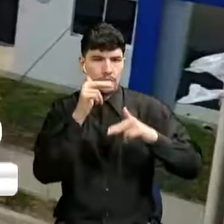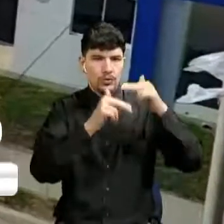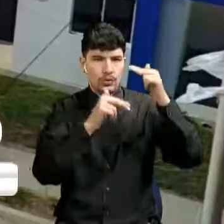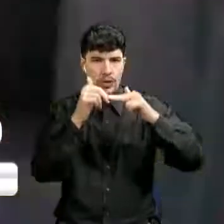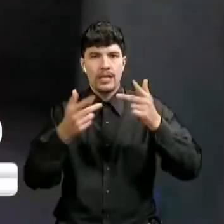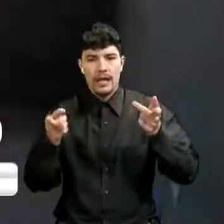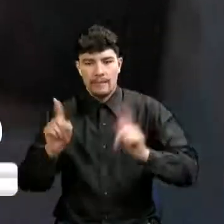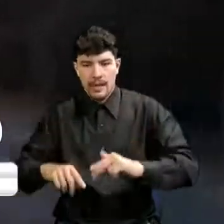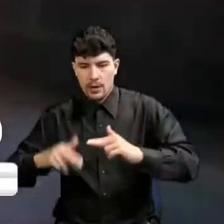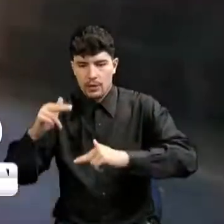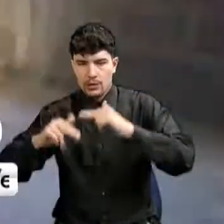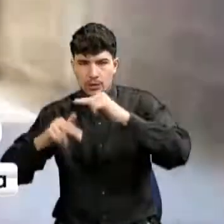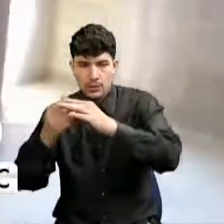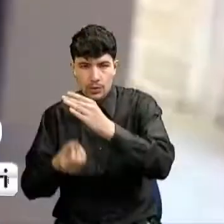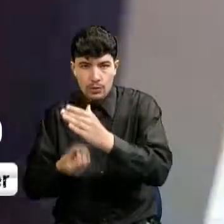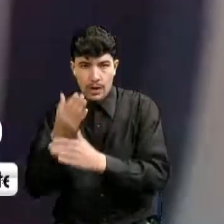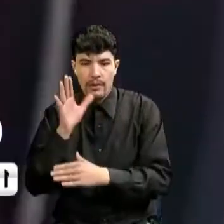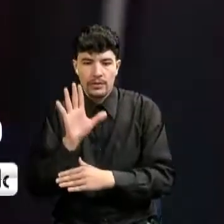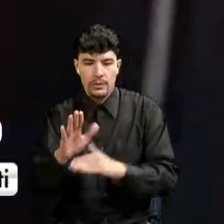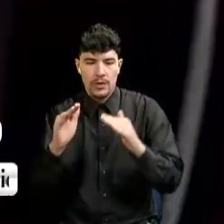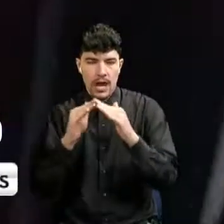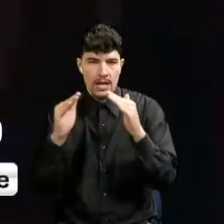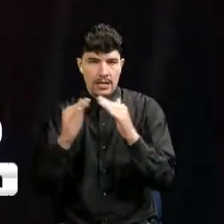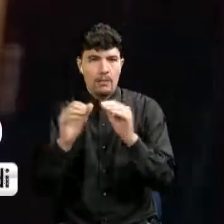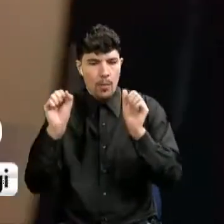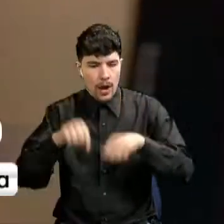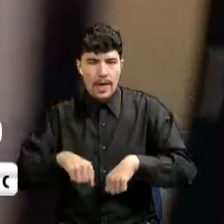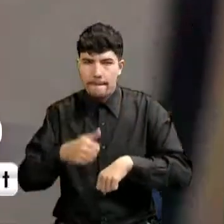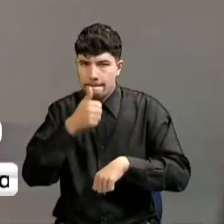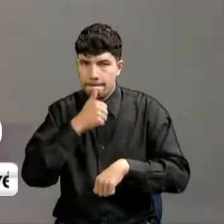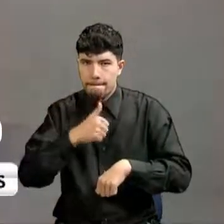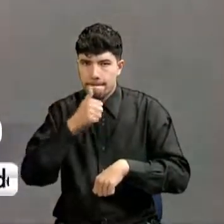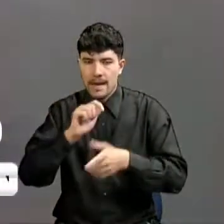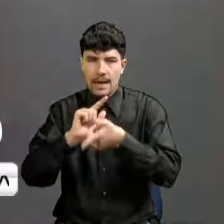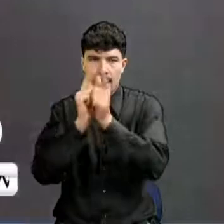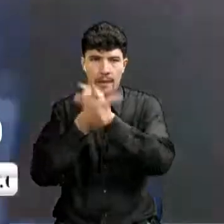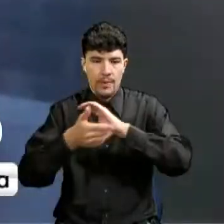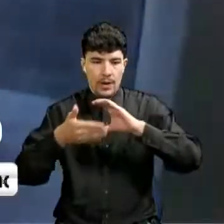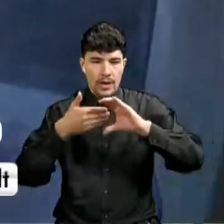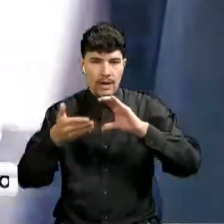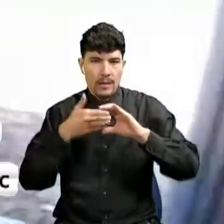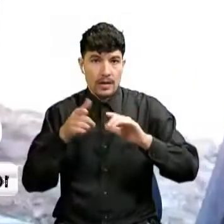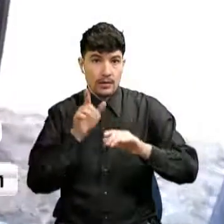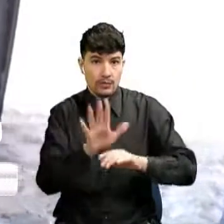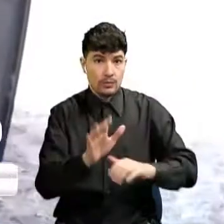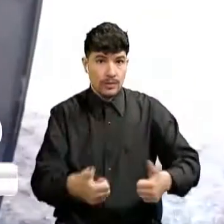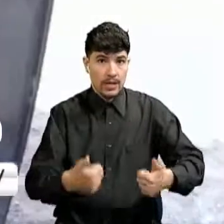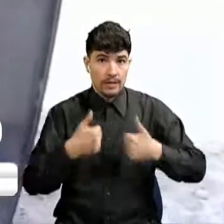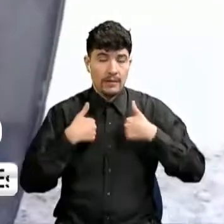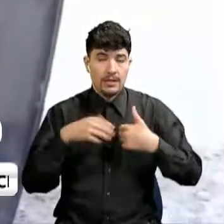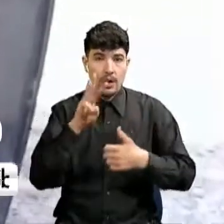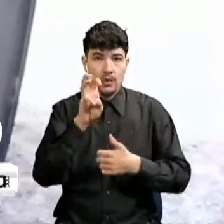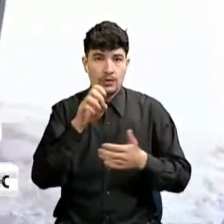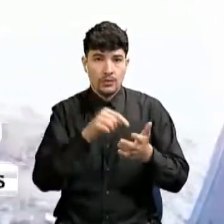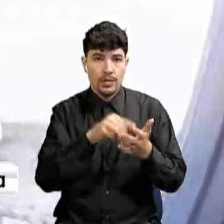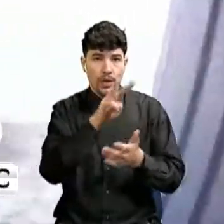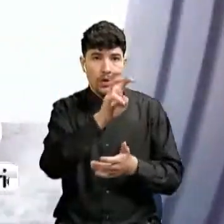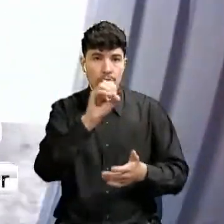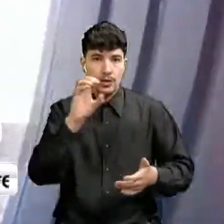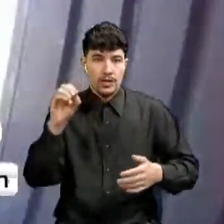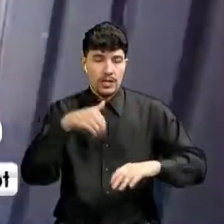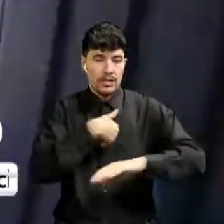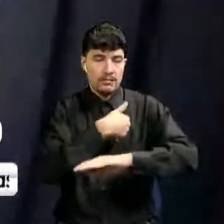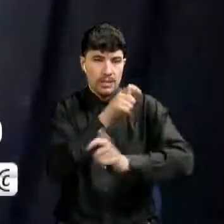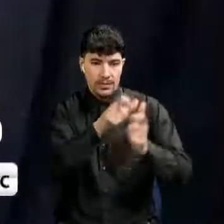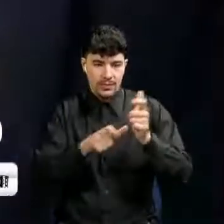957 viviendas adaptadas al cambio climático con lo cual se benefician cerca de 8 mil 800 personas se